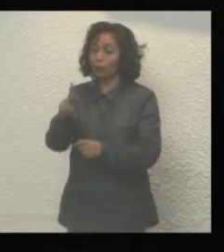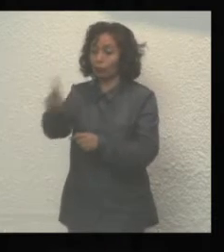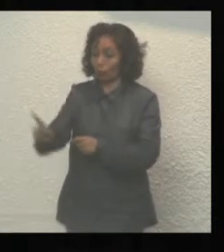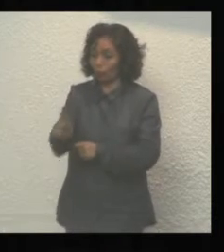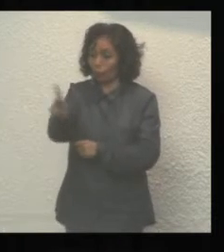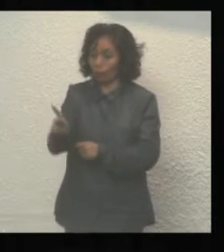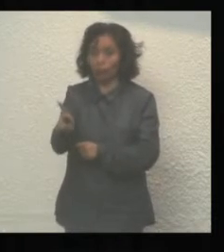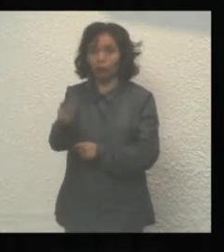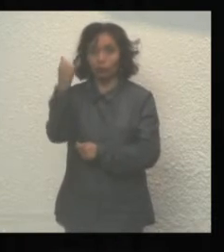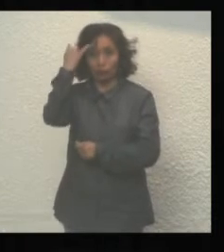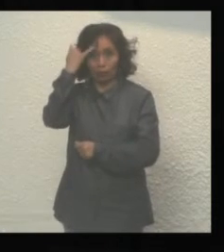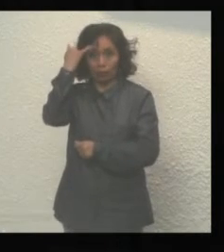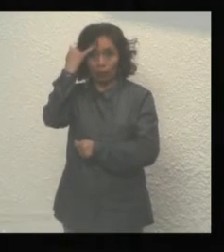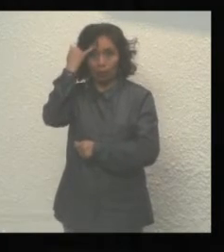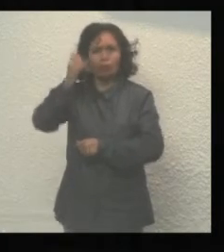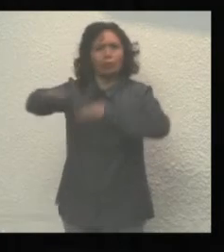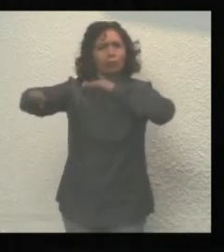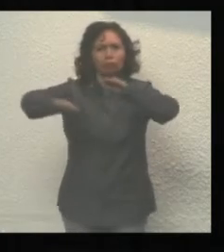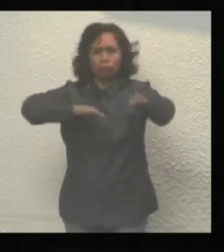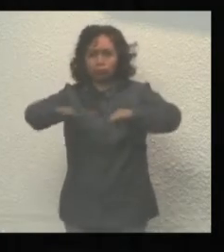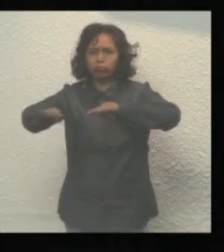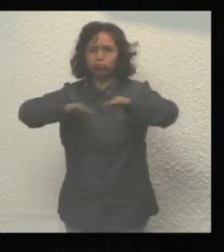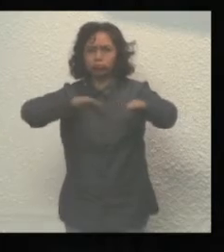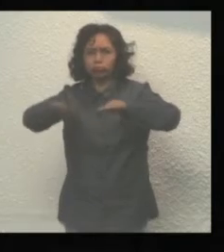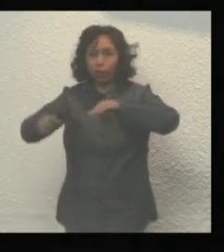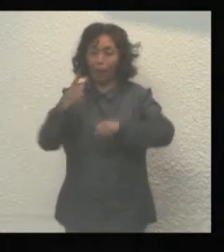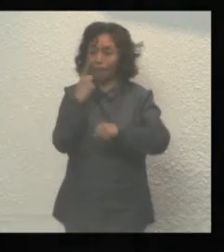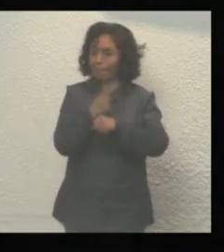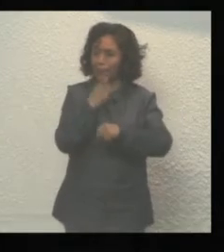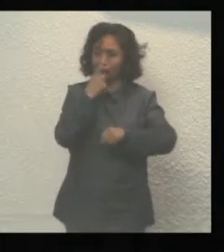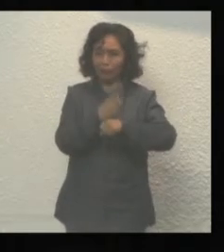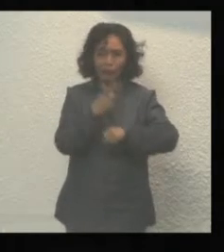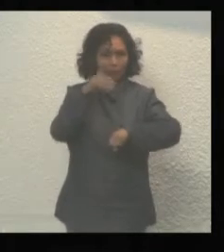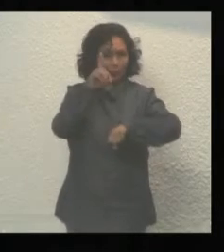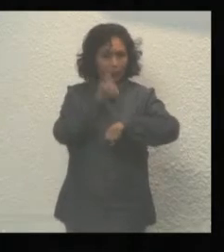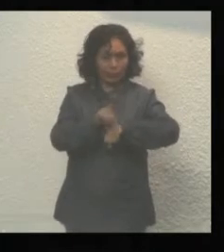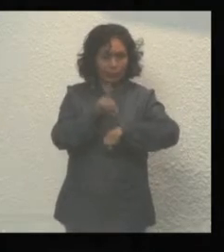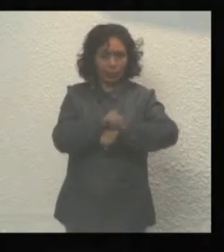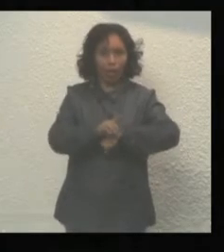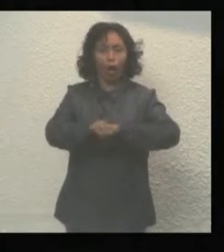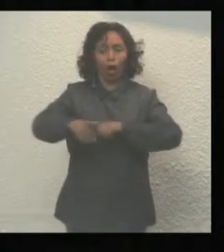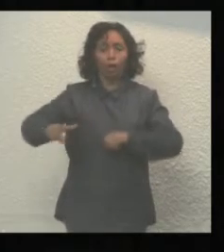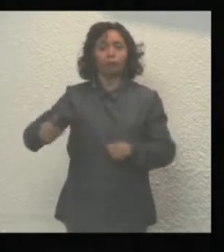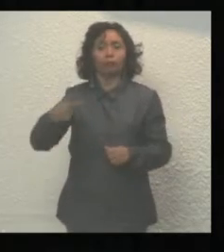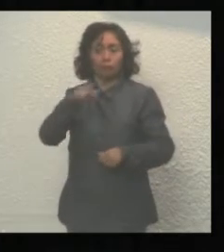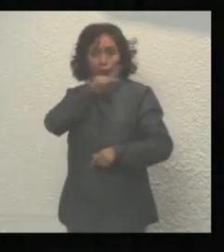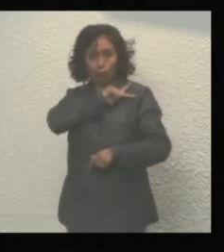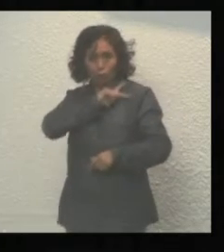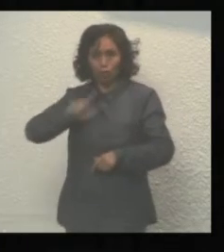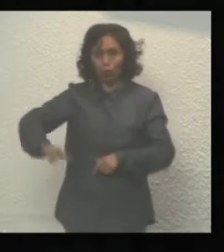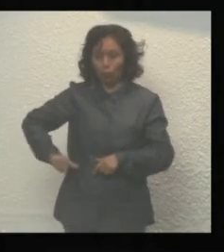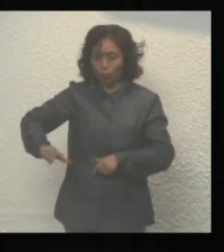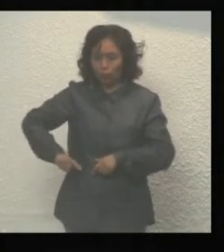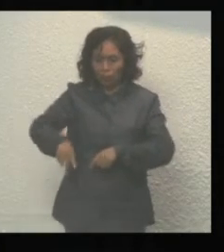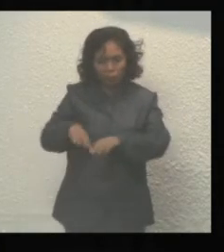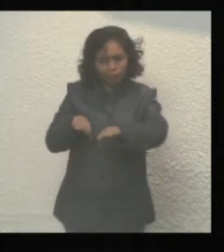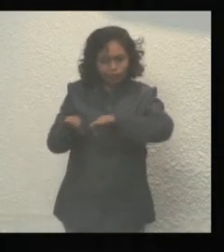indígenas, hemos venido trabajando desde el primer día de gobierno para mejorar sus condiciones de vida.